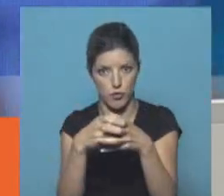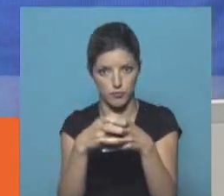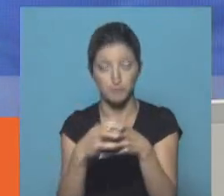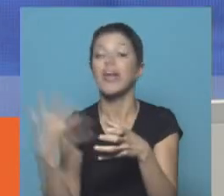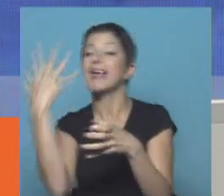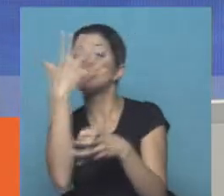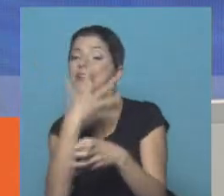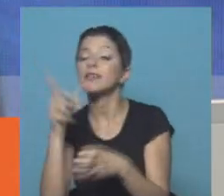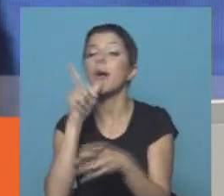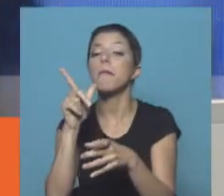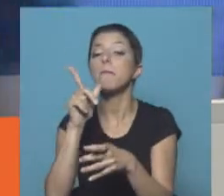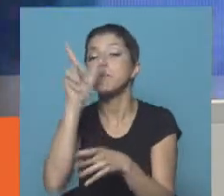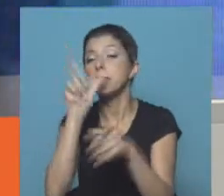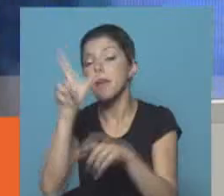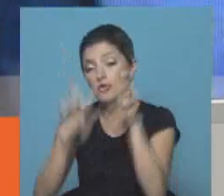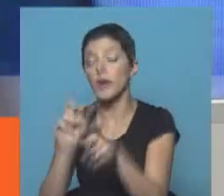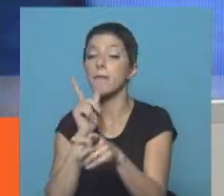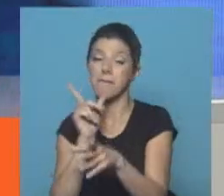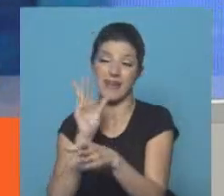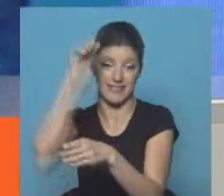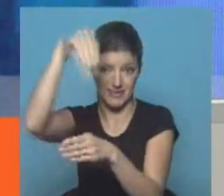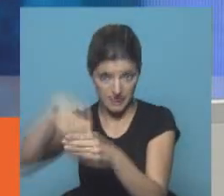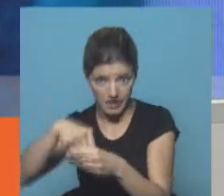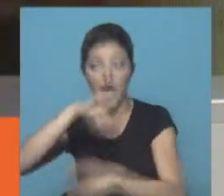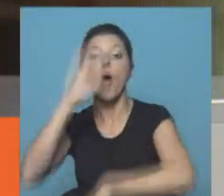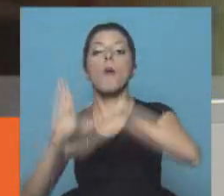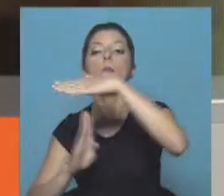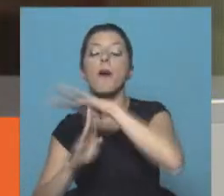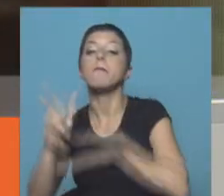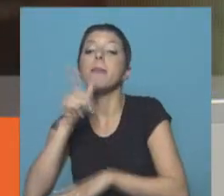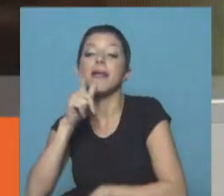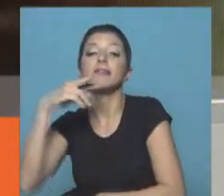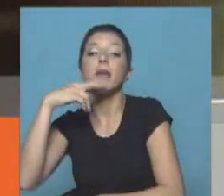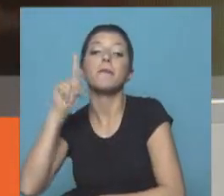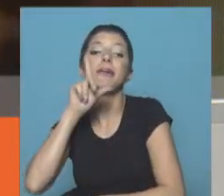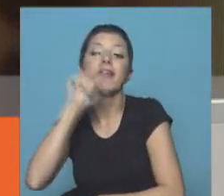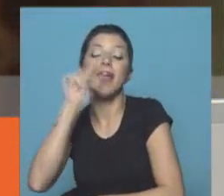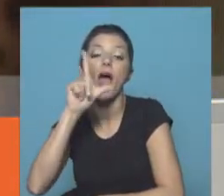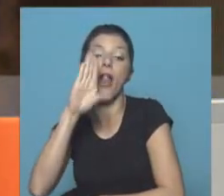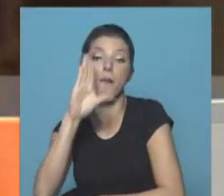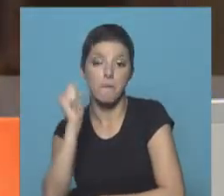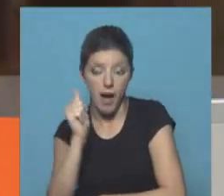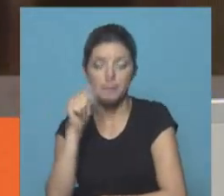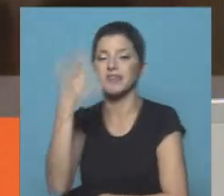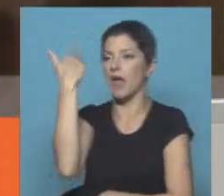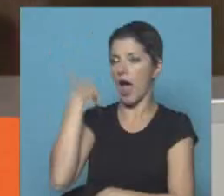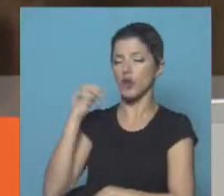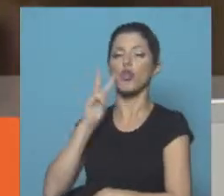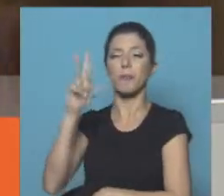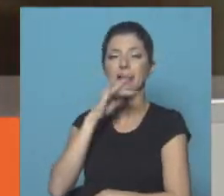miembros aparentemente tendría el EPP, Luis Villalba sería su líder. En el 2014 se sabe que hubo una separación con un